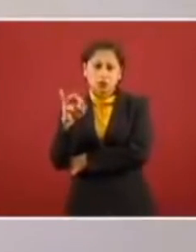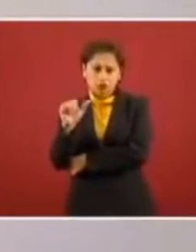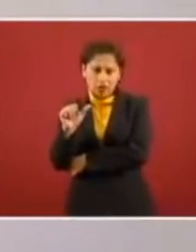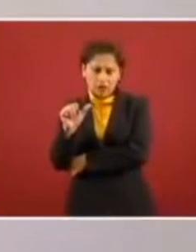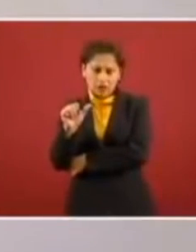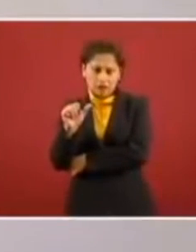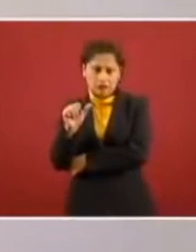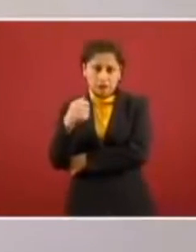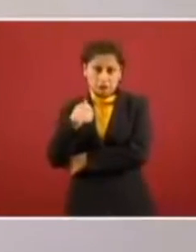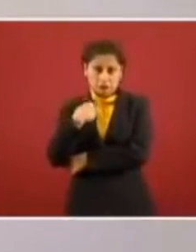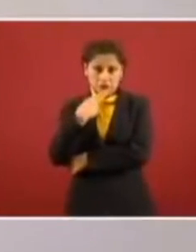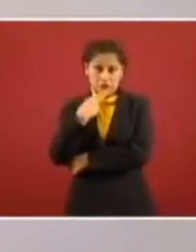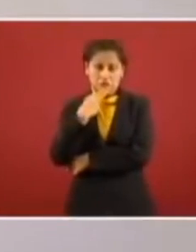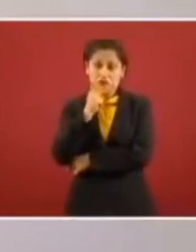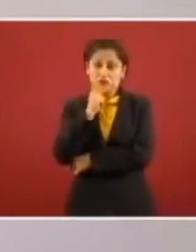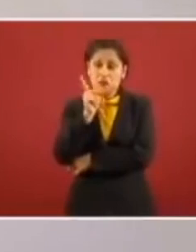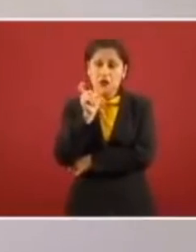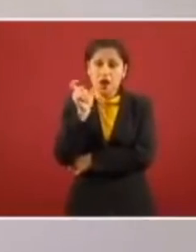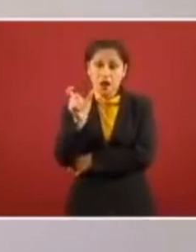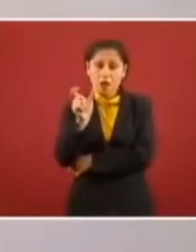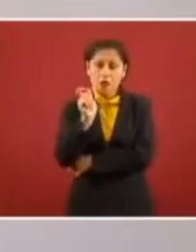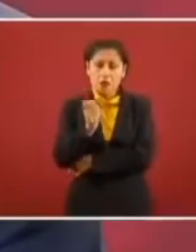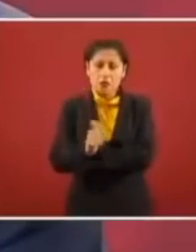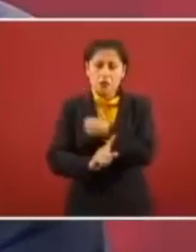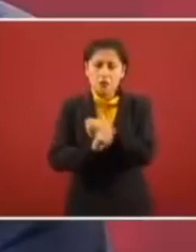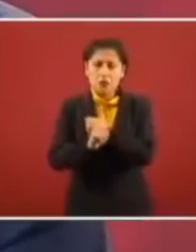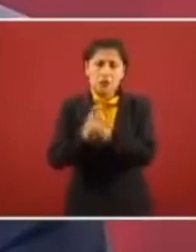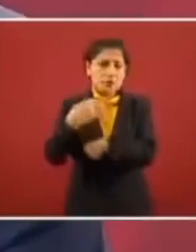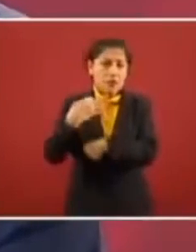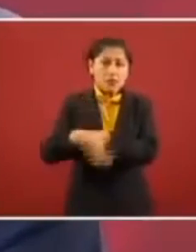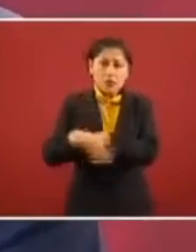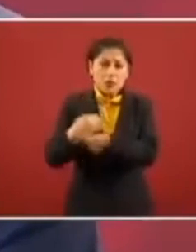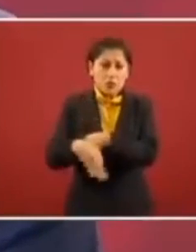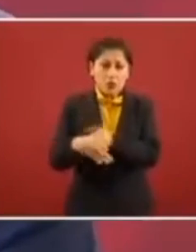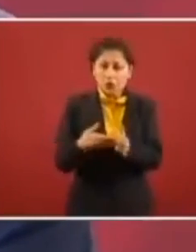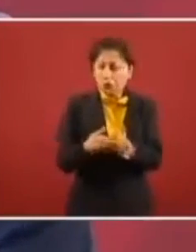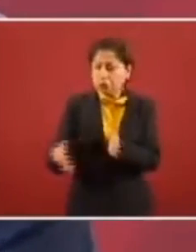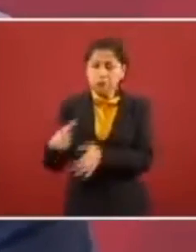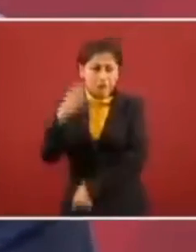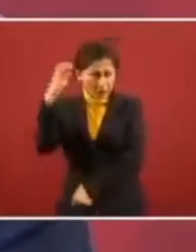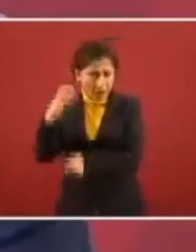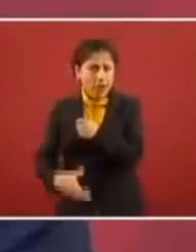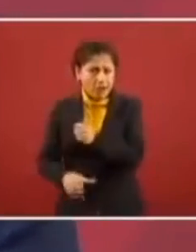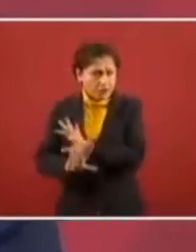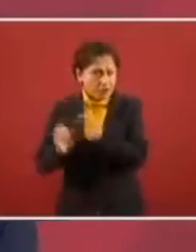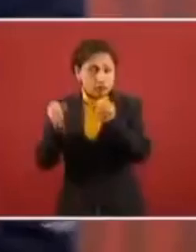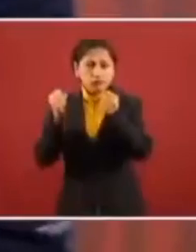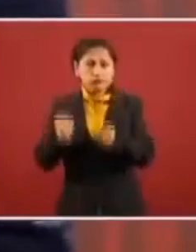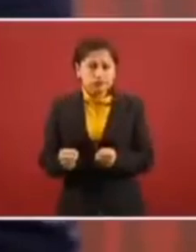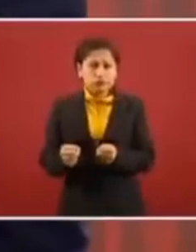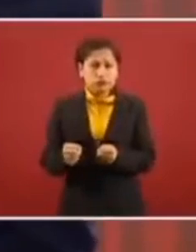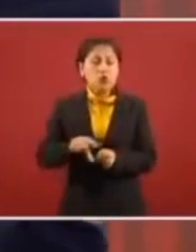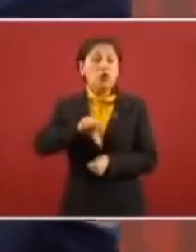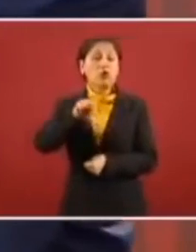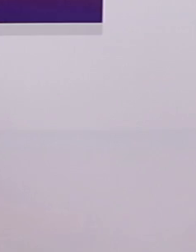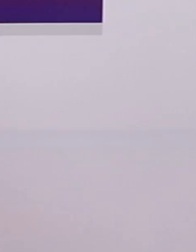sanitaria, a diferencia de otras naciones que están pasando también por la emergencia de salud y se están tomando las medidas necesarias para la atención